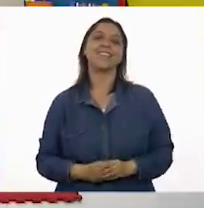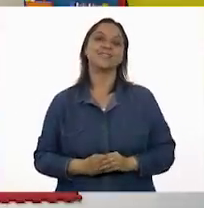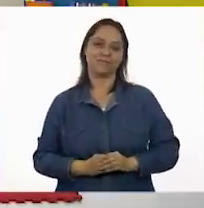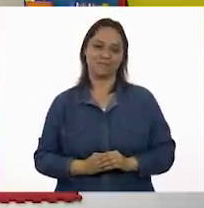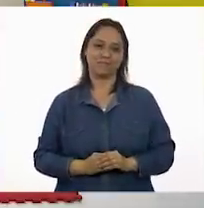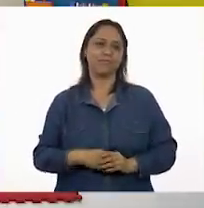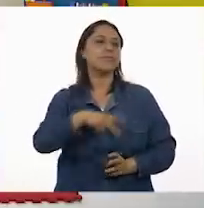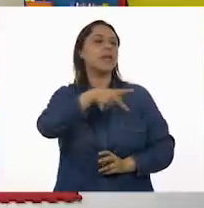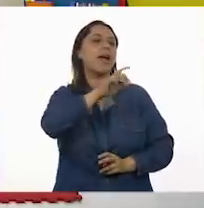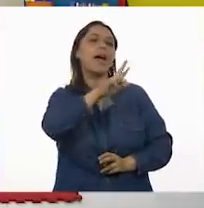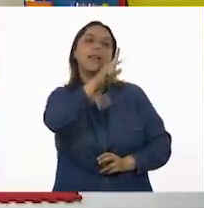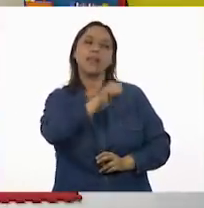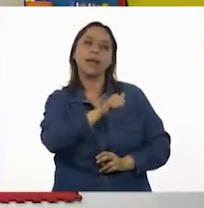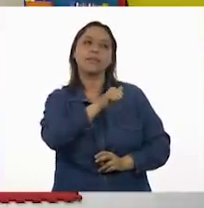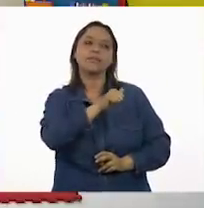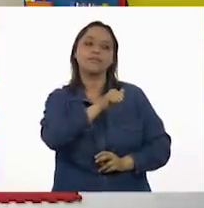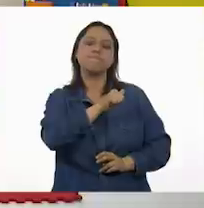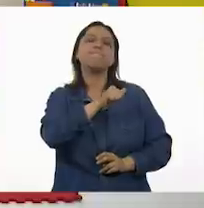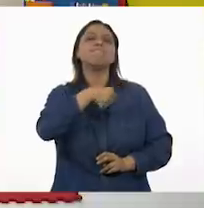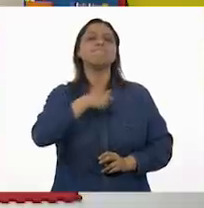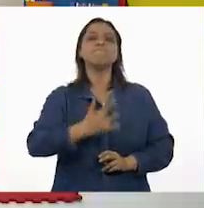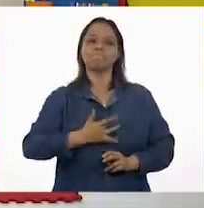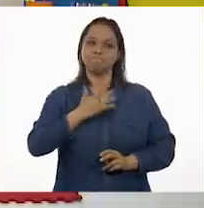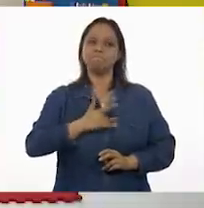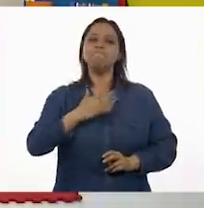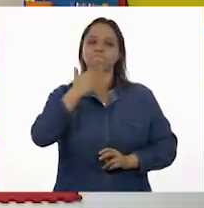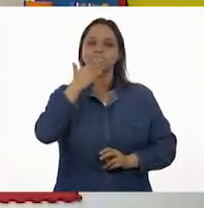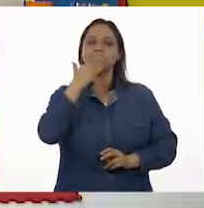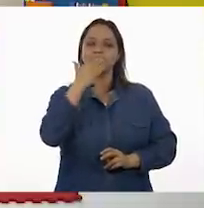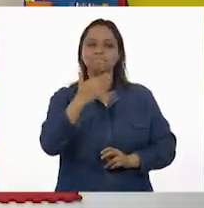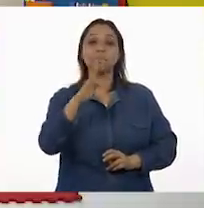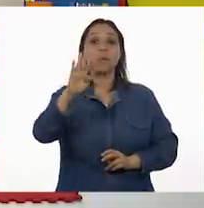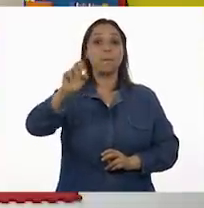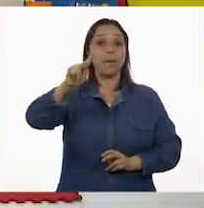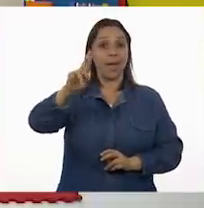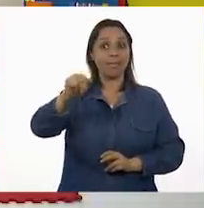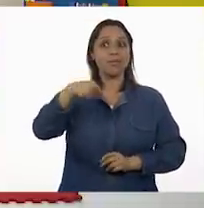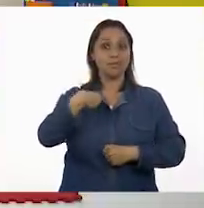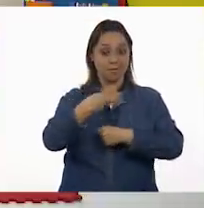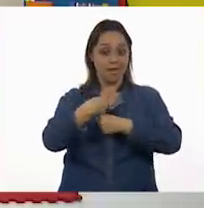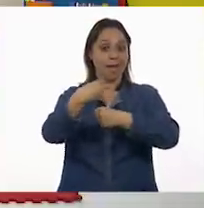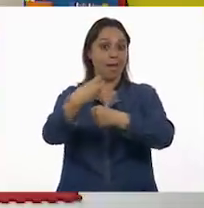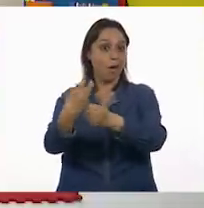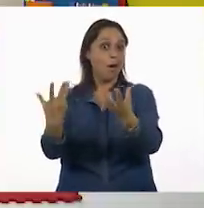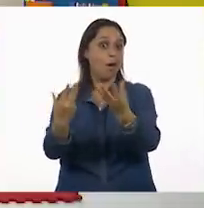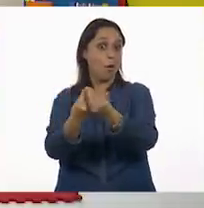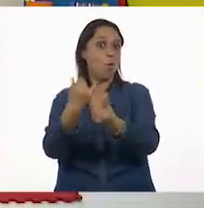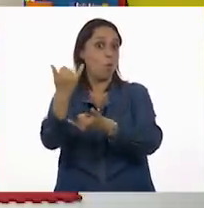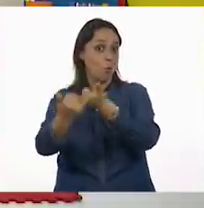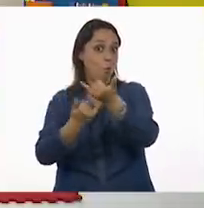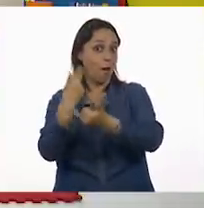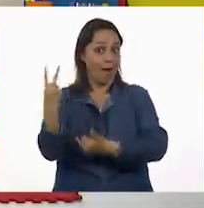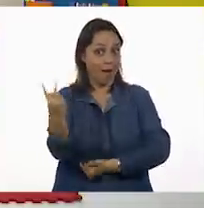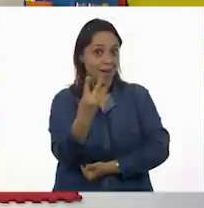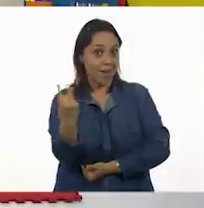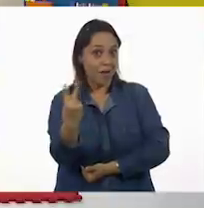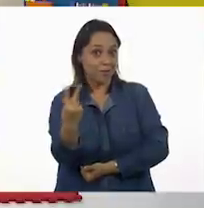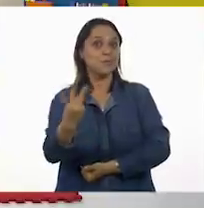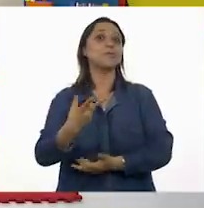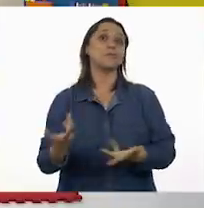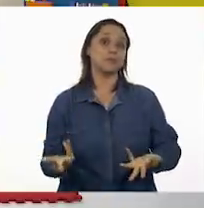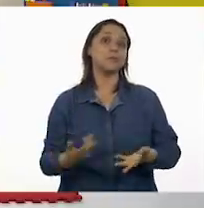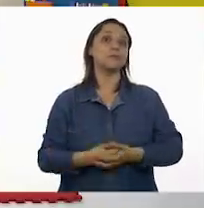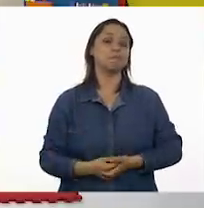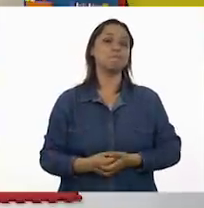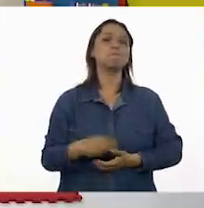Ay, Carla. ¡Qué bien me siento! Beatriz me invitó a jugar al rato con Julia. Wow.